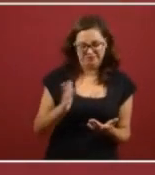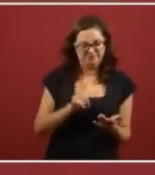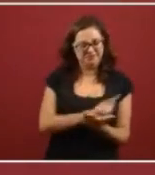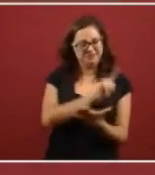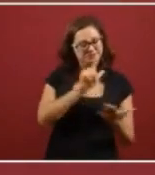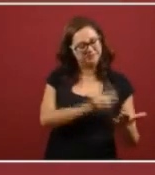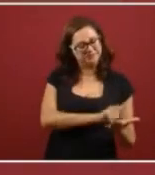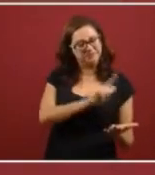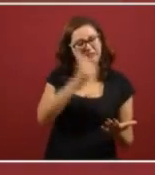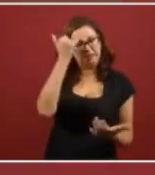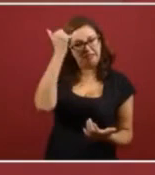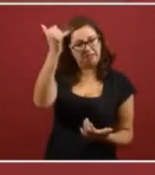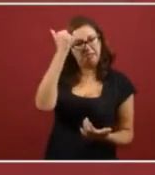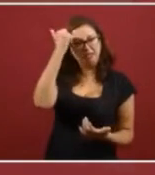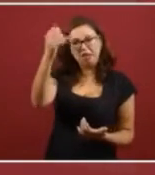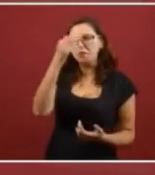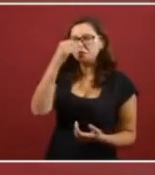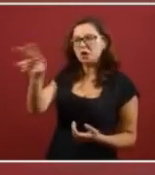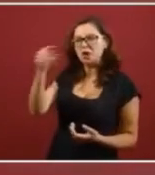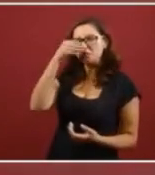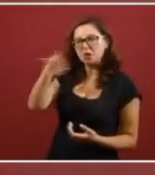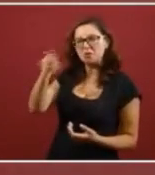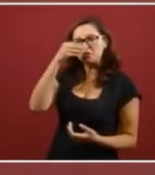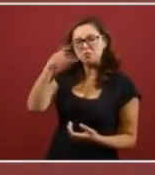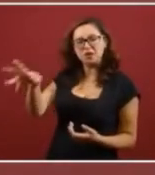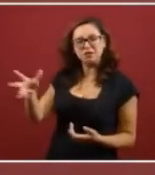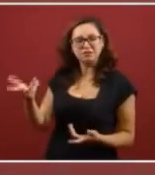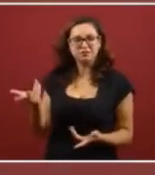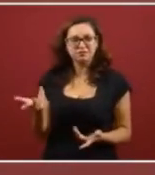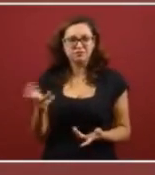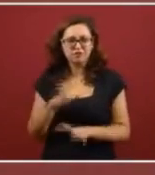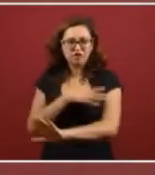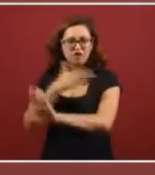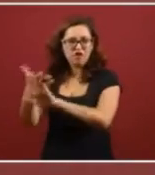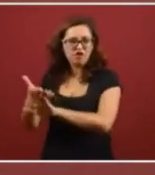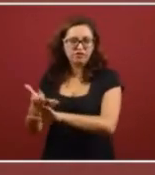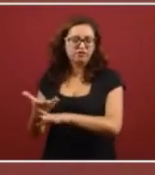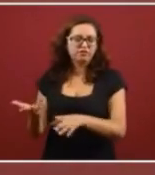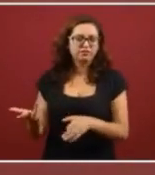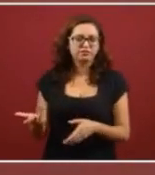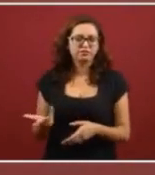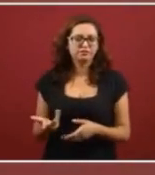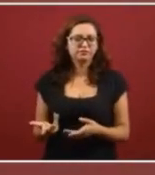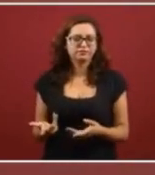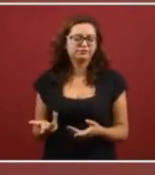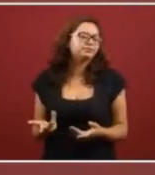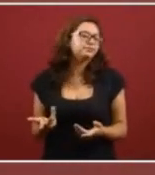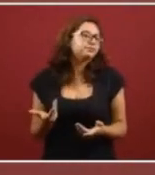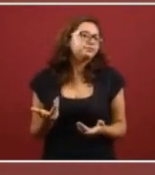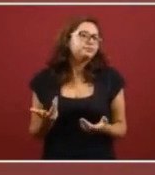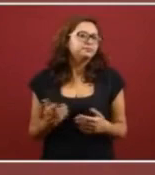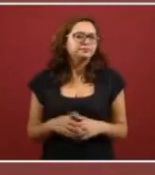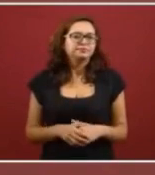utilizan los instrumentos instruments que tiene el Estado of the state propósito. For those entonces, purposes